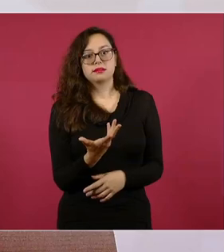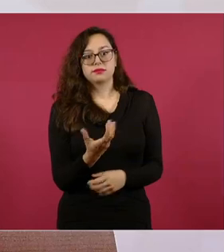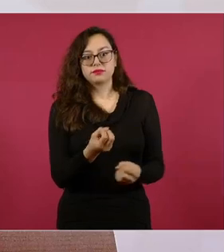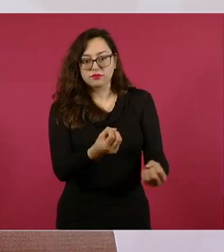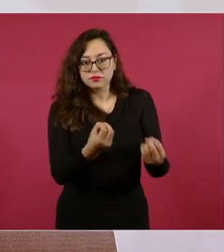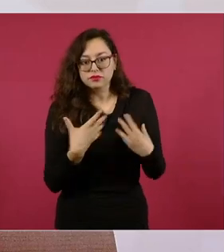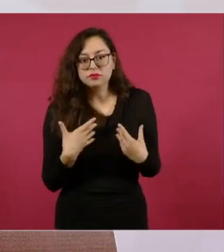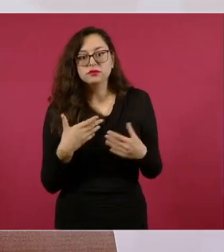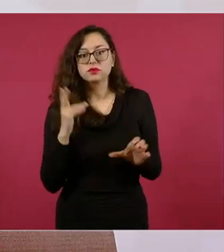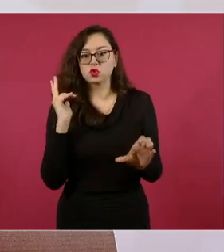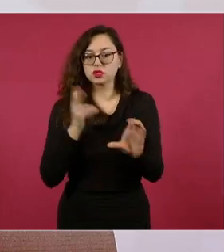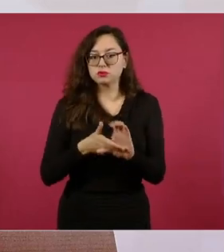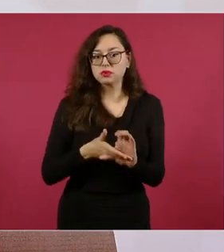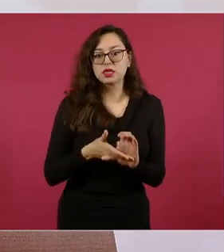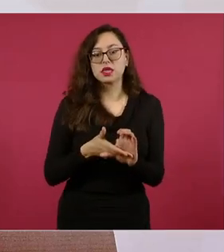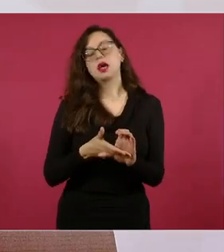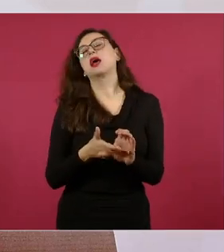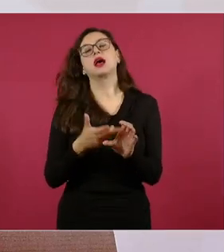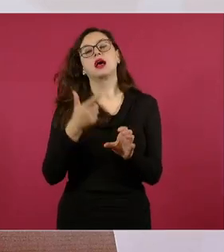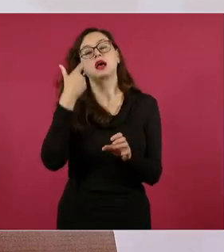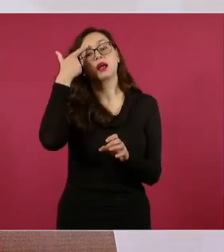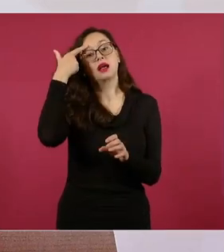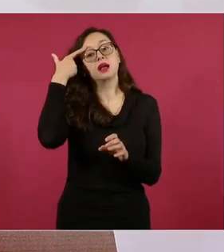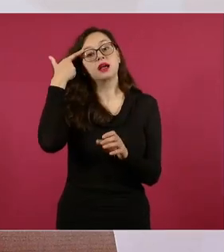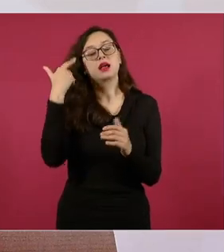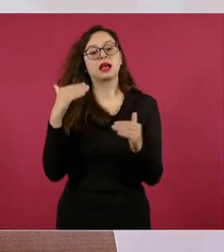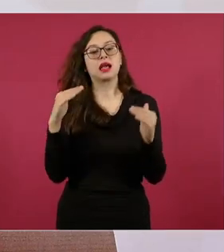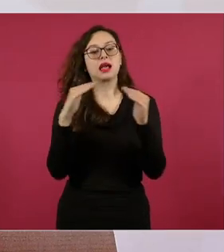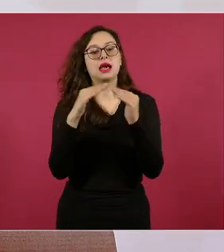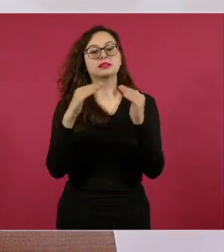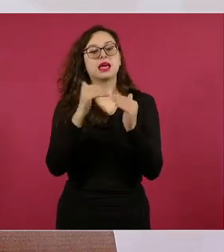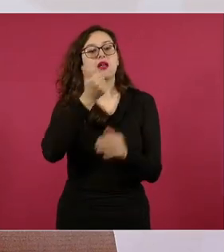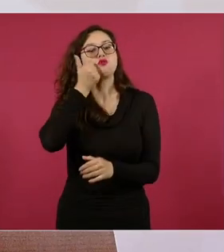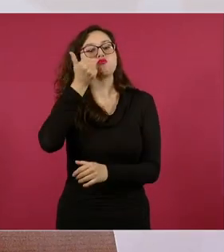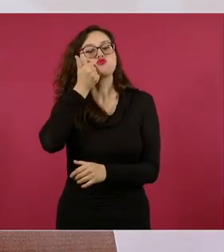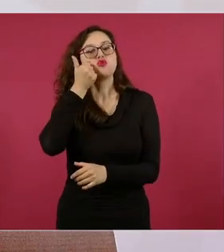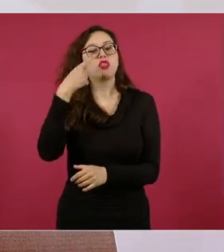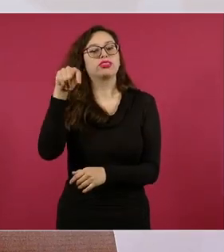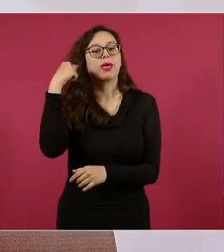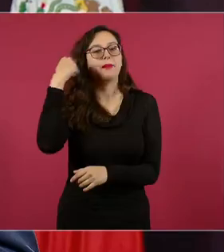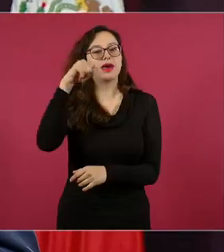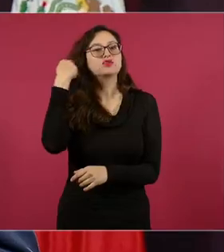nos daban hospedaje en la casa del estudiante tabasqueño.